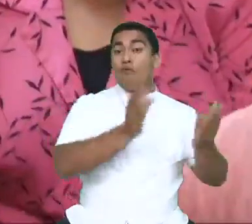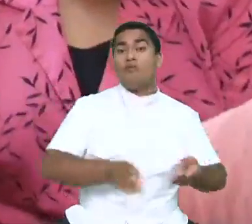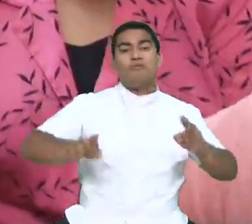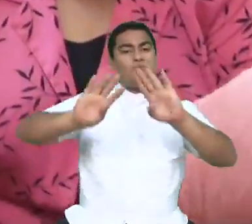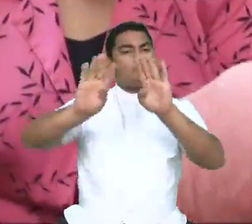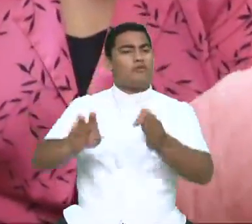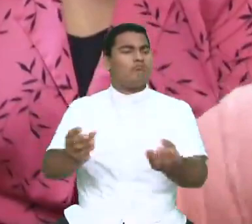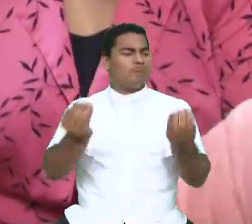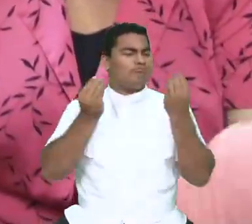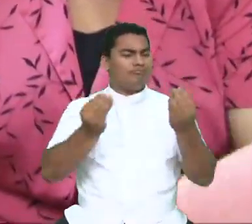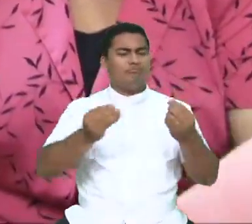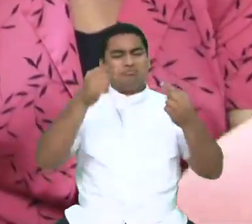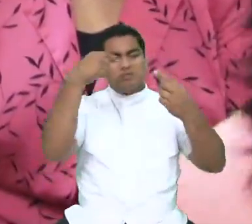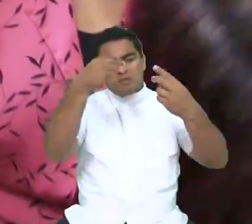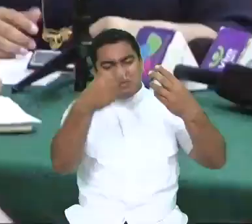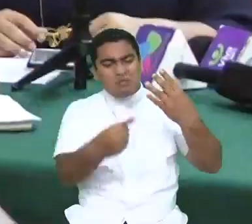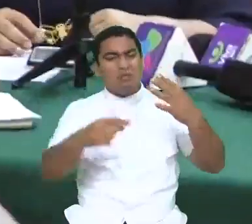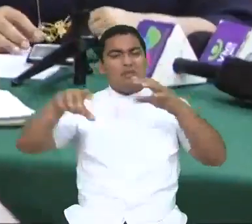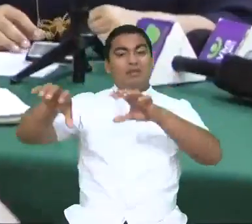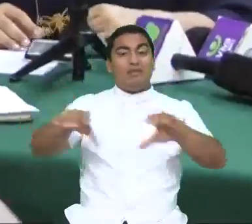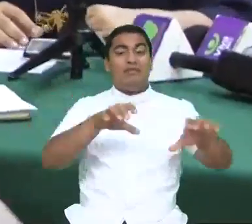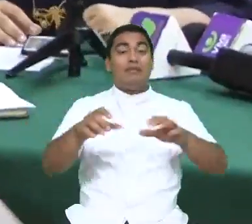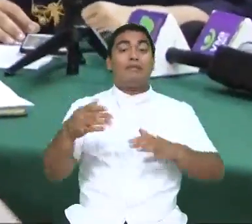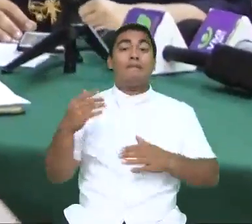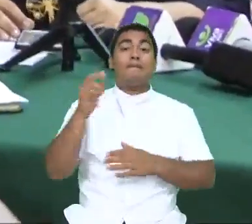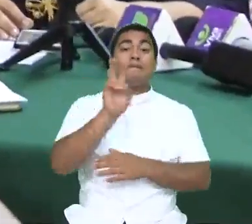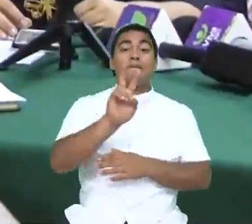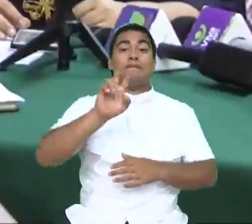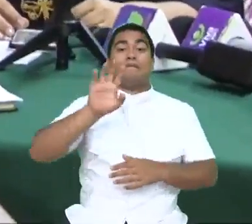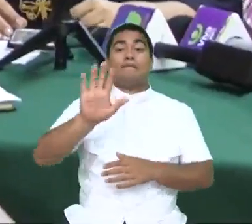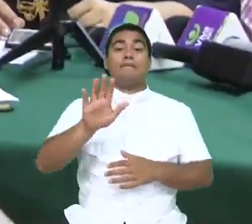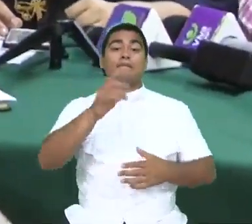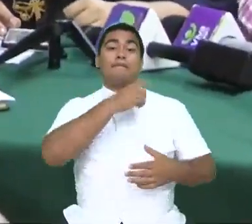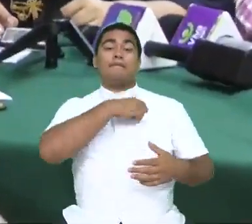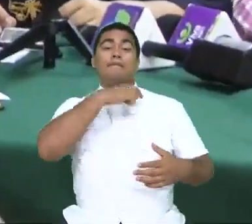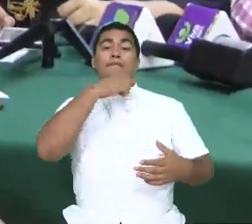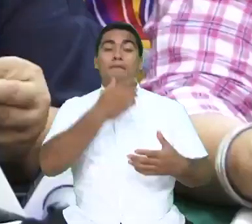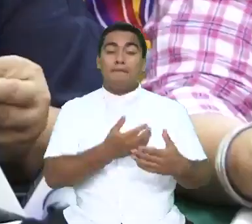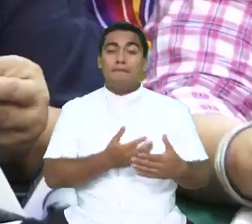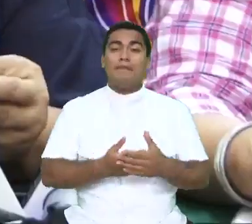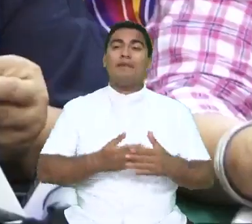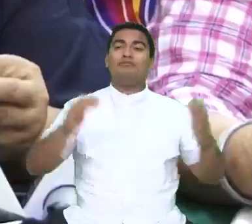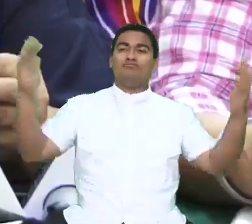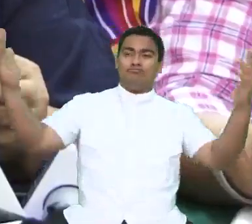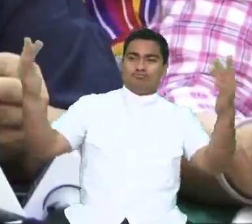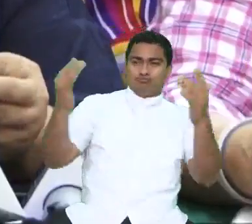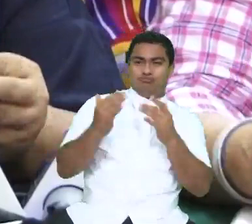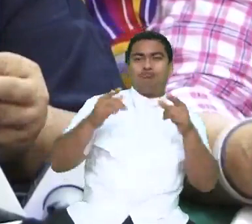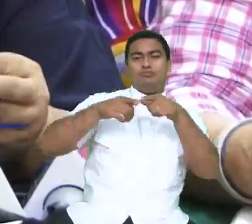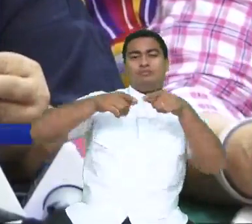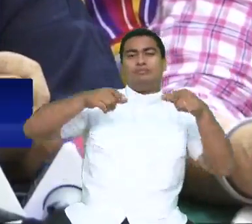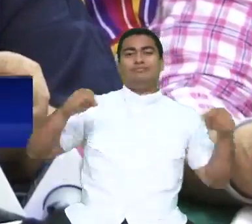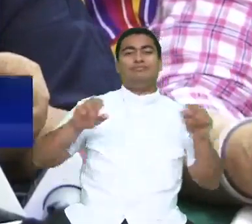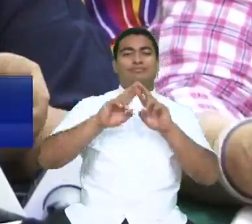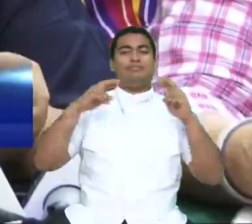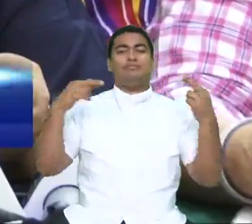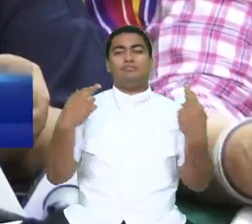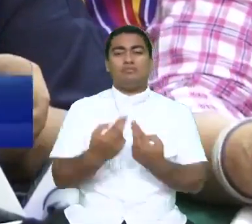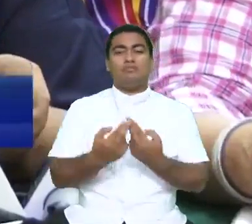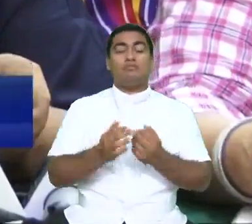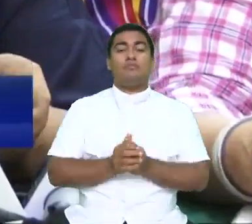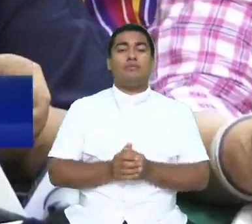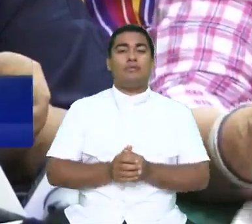de actividades, culminando la jornada el 25 de marzo con una gran asamblea. Que hemos construido un plan de